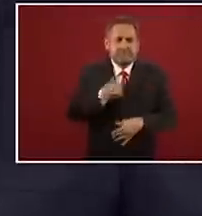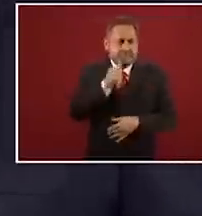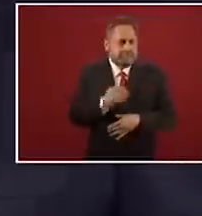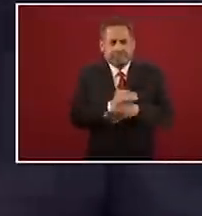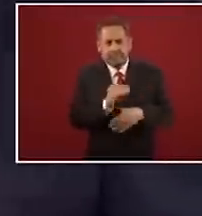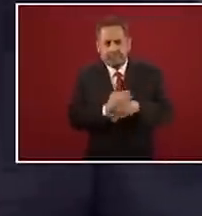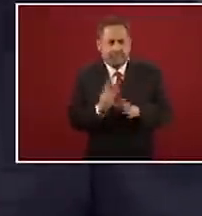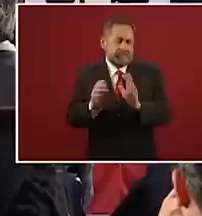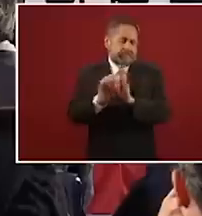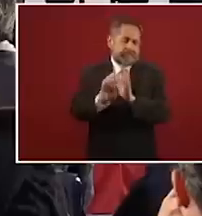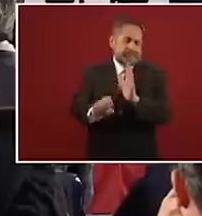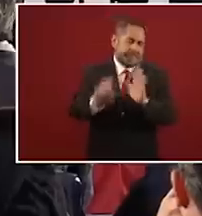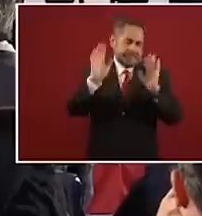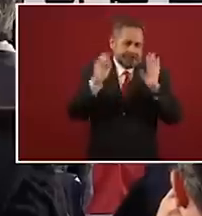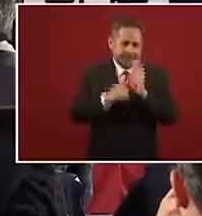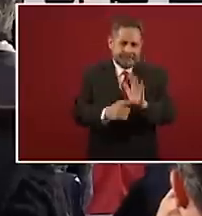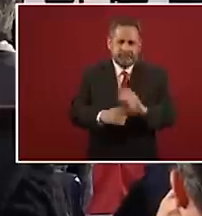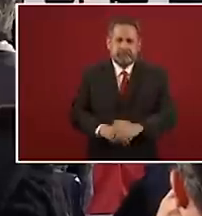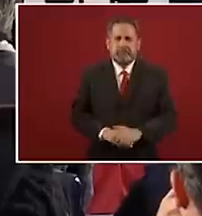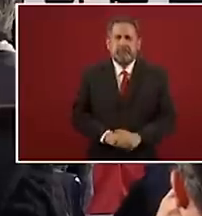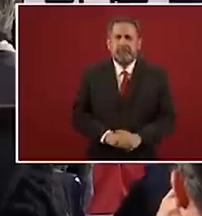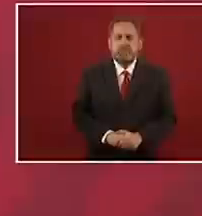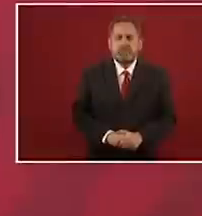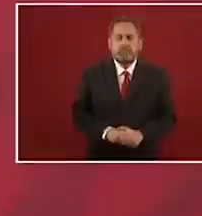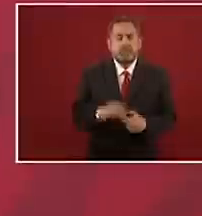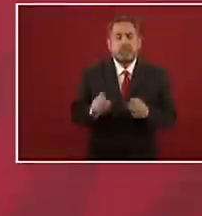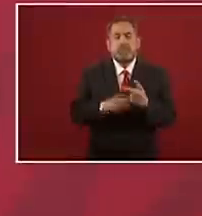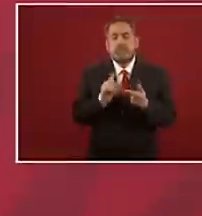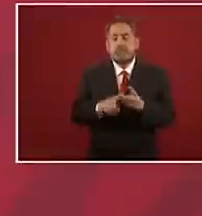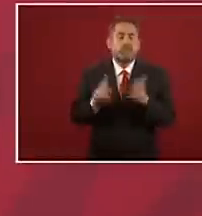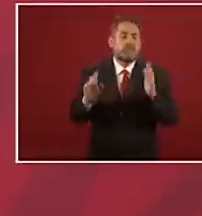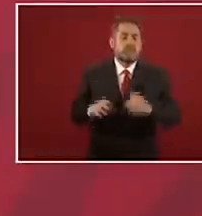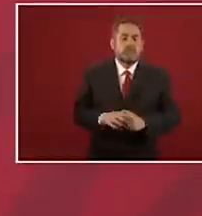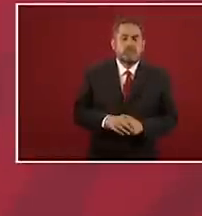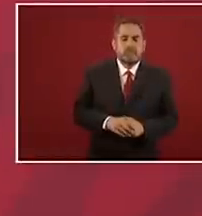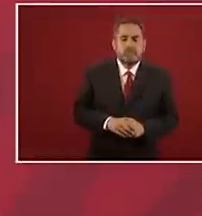Por poner un ejemplo, ¿no? Lo otro, pues,